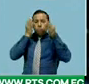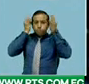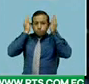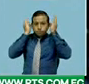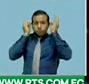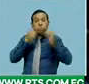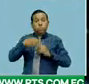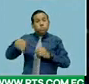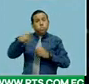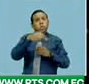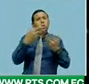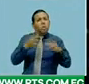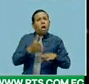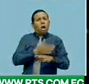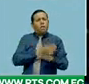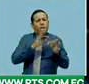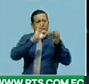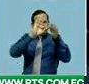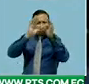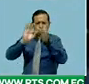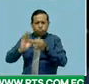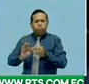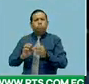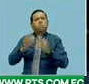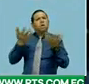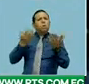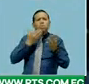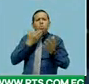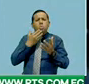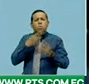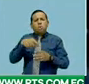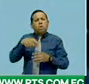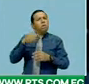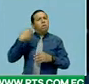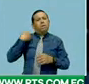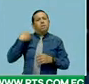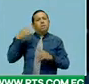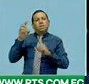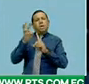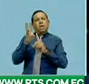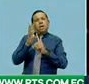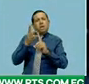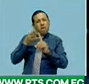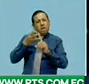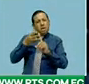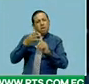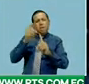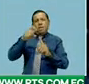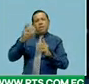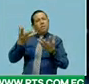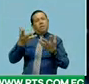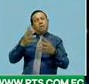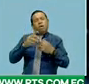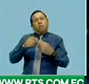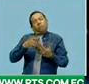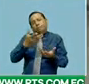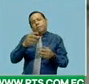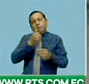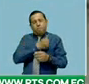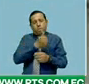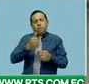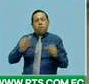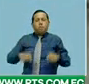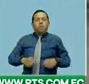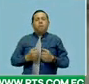tema de agua y saneamiento. Internet no necesitarían definitivamente porque tienes estudiantes que están regresando a estos espacios.